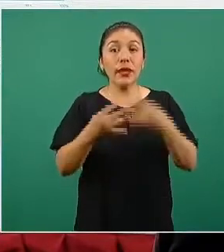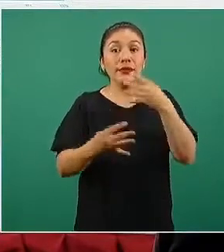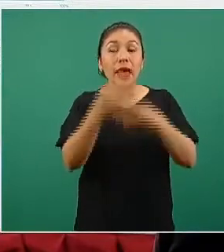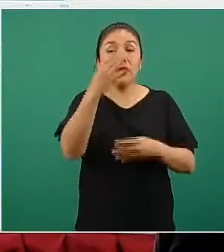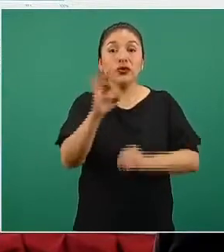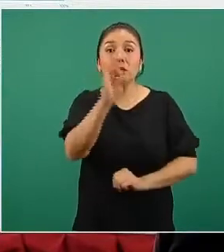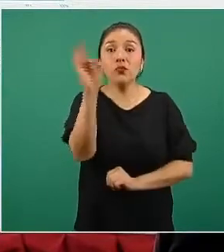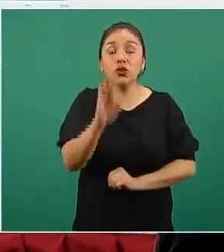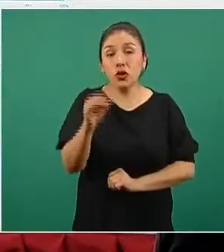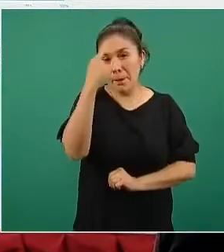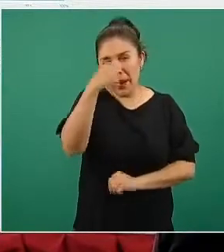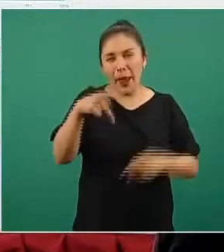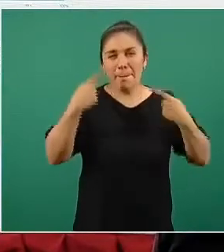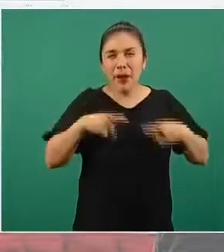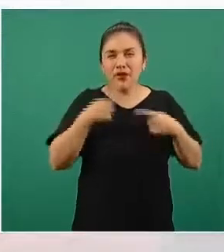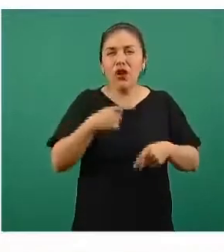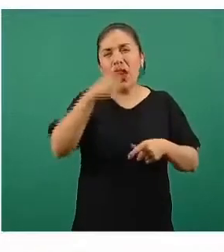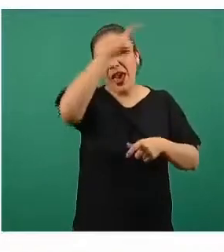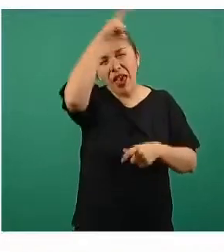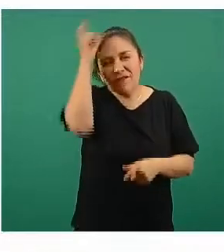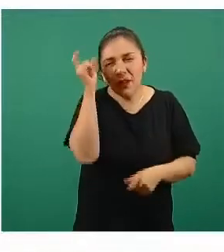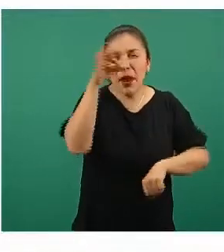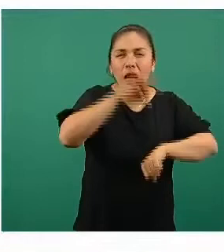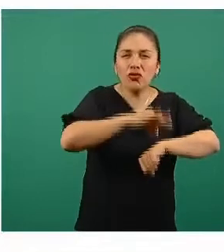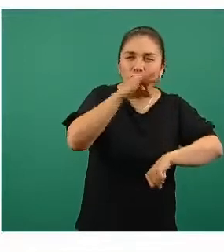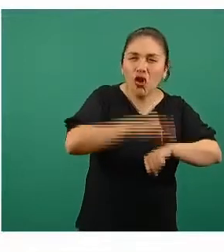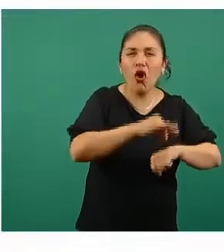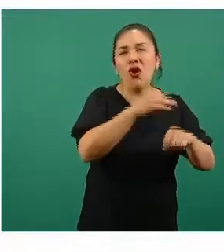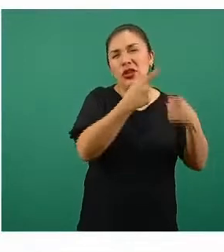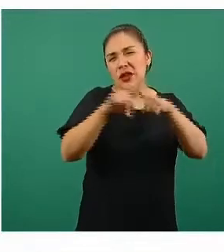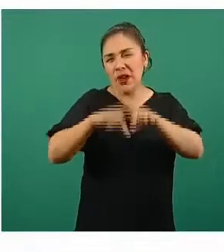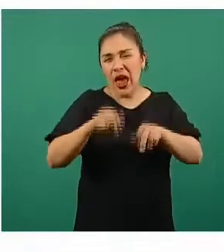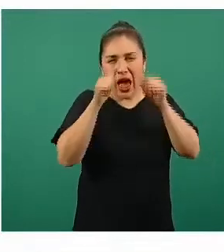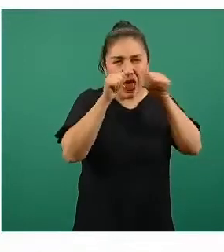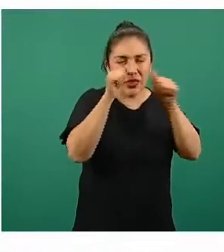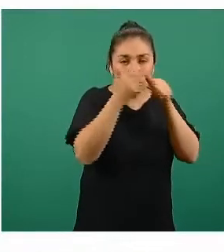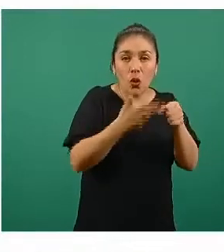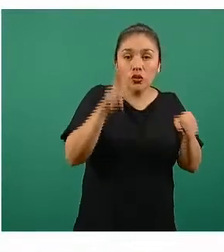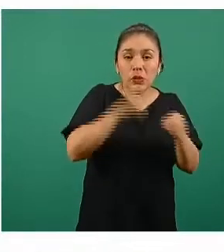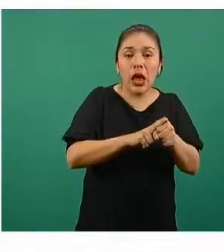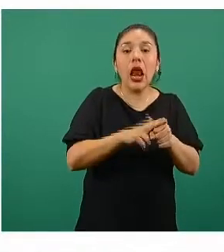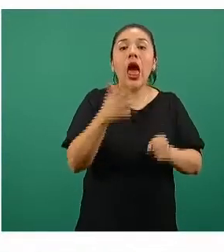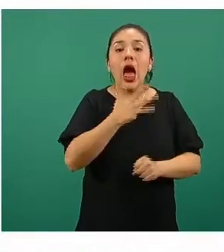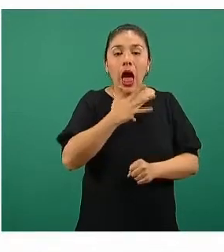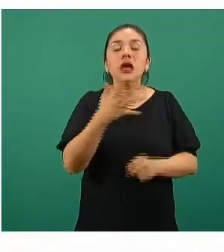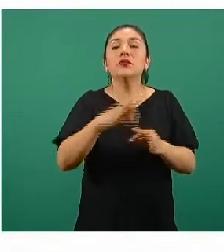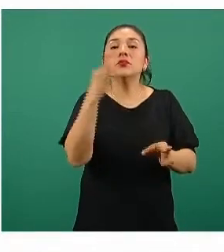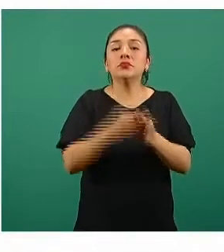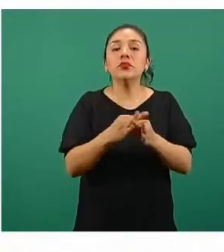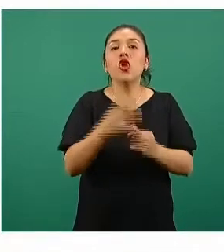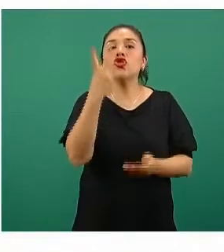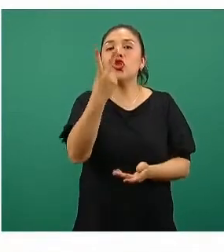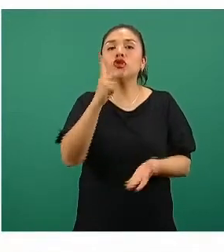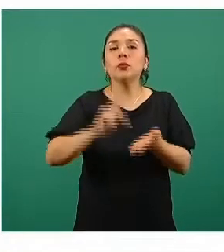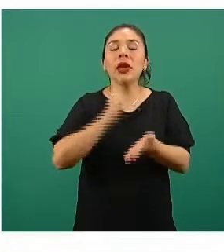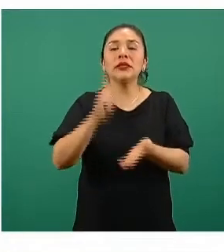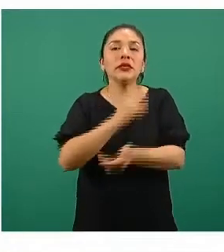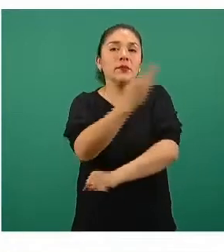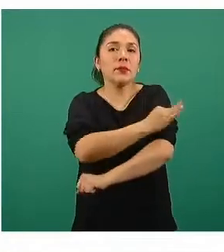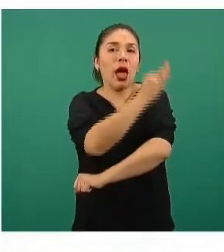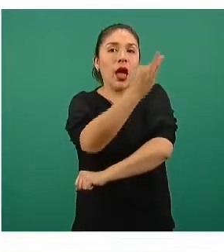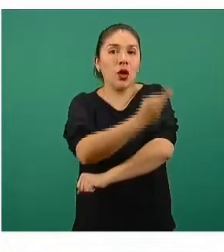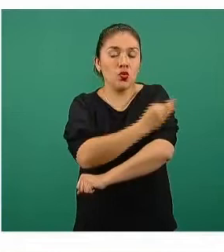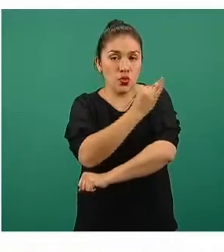14% del personal de salud que ha recibido la vacuna contra el virus SARS-CoV-2 tiene ya su segunda